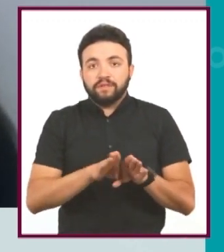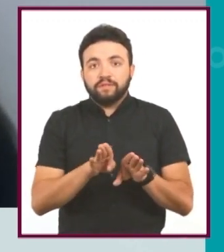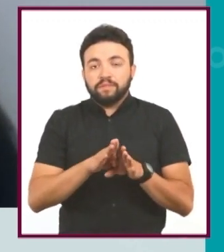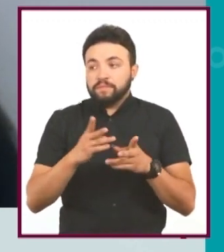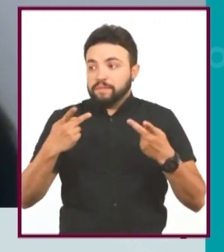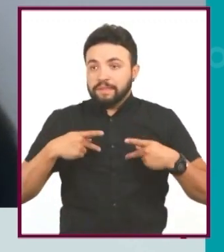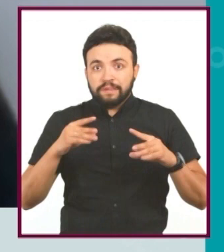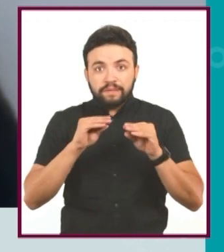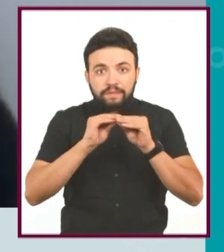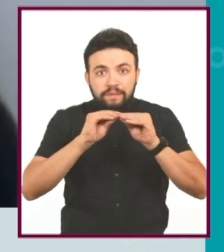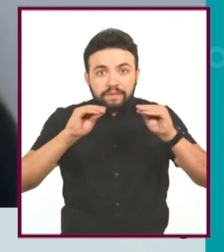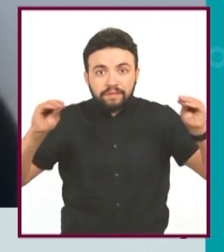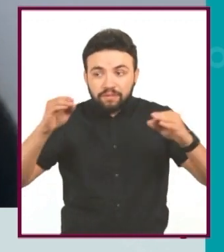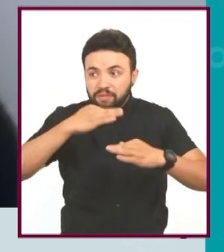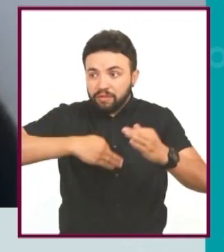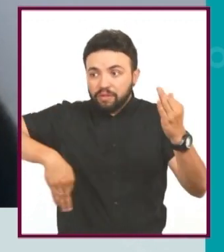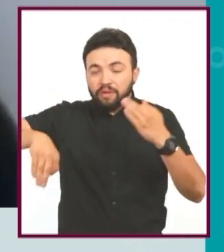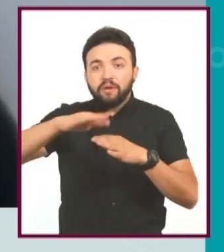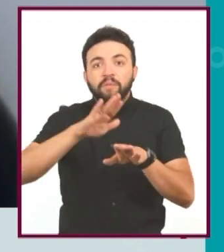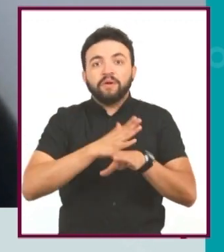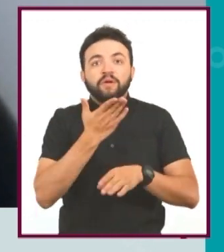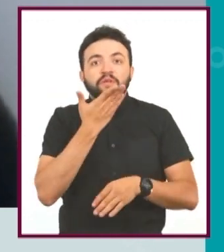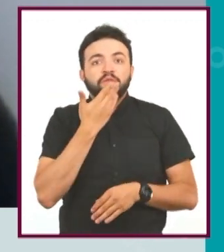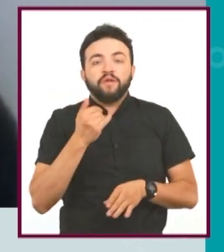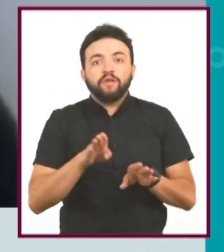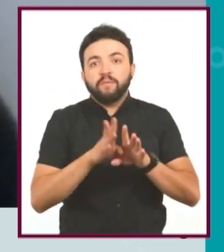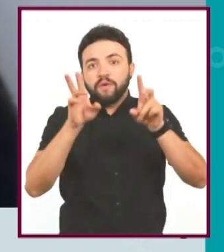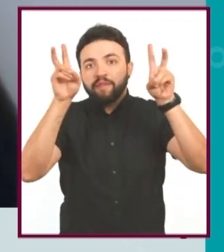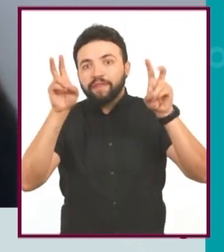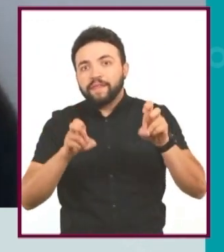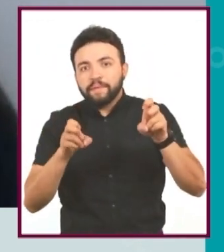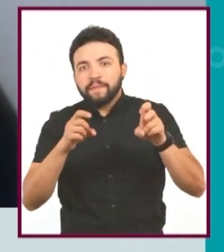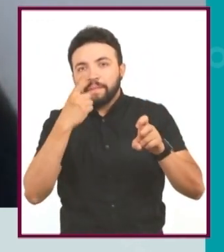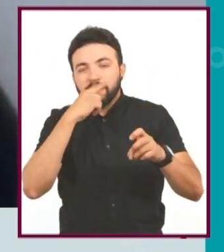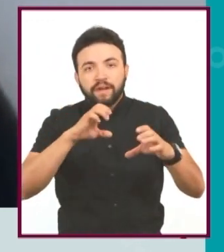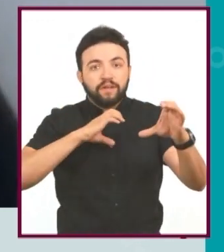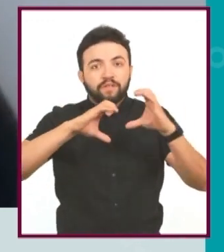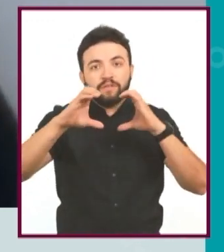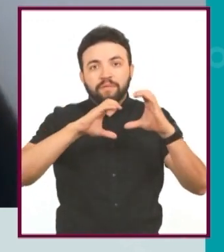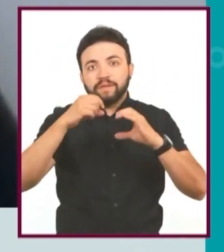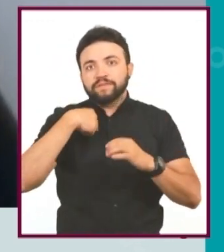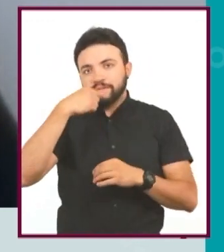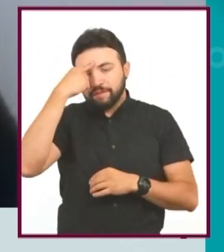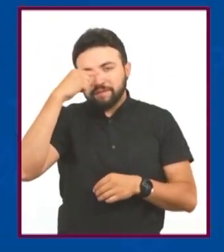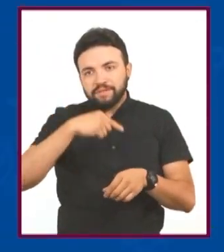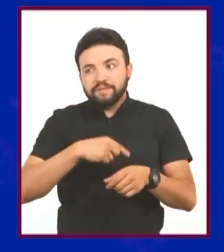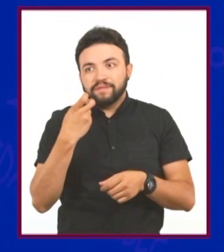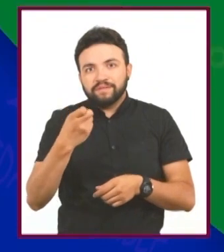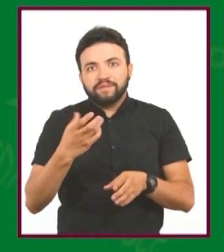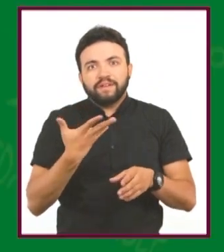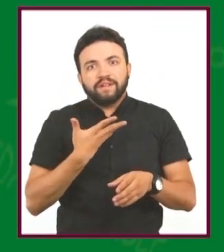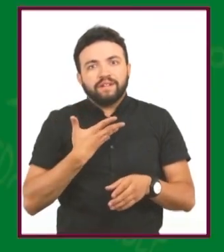en silencio porque no hay como un tema de conversación y creo que así todos se sienten incómodos.